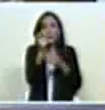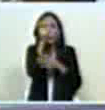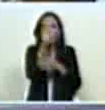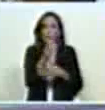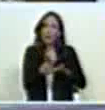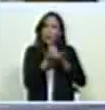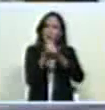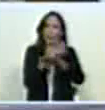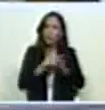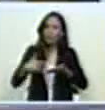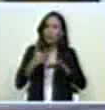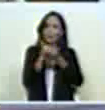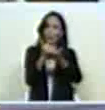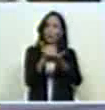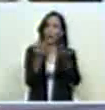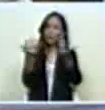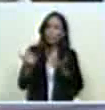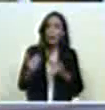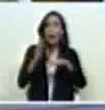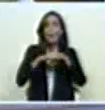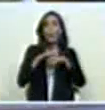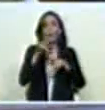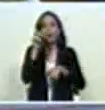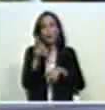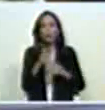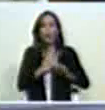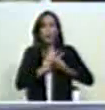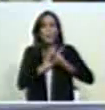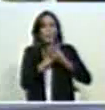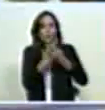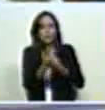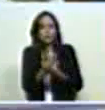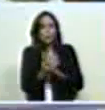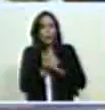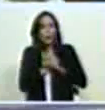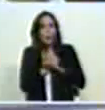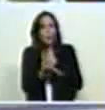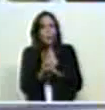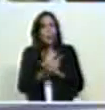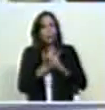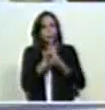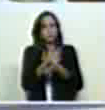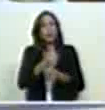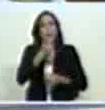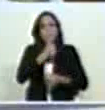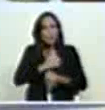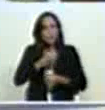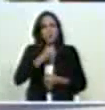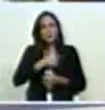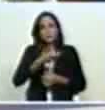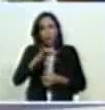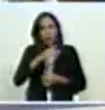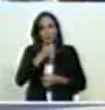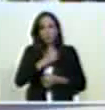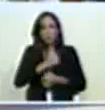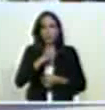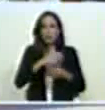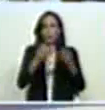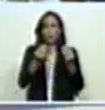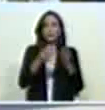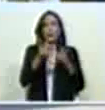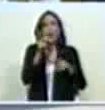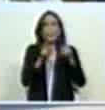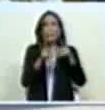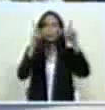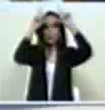doble porque hay gente que tiene vocación para ayudar a los demás tiene paciencia cuantos